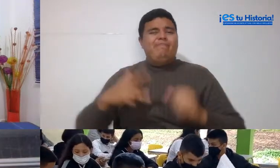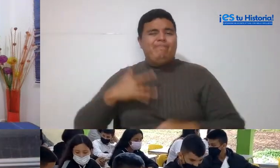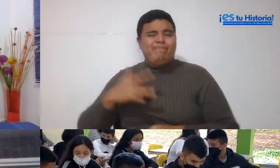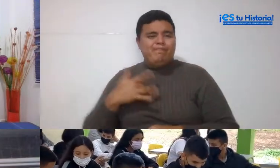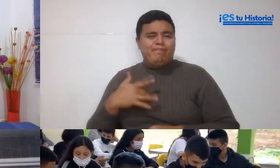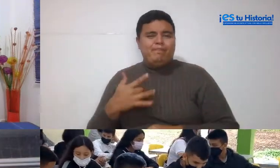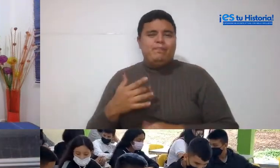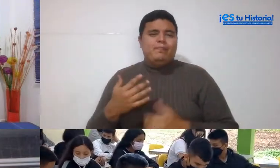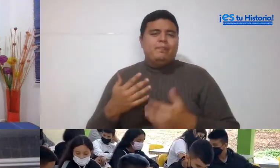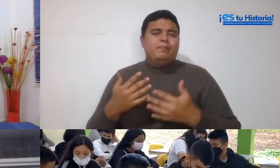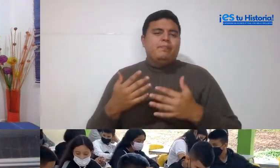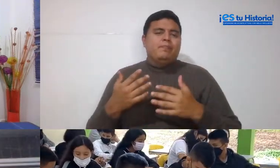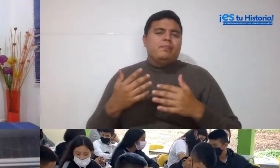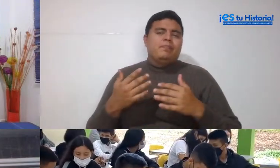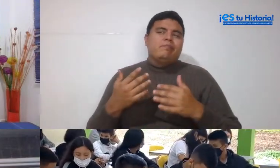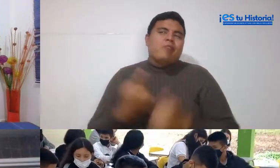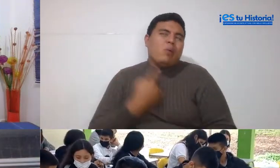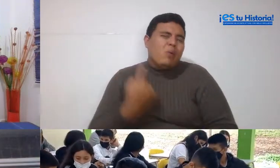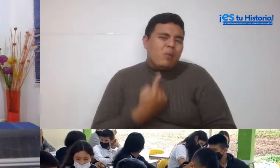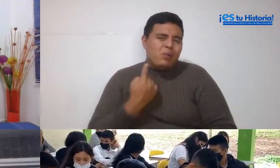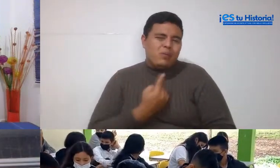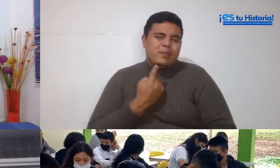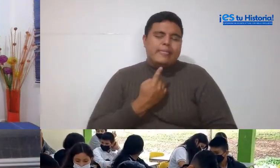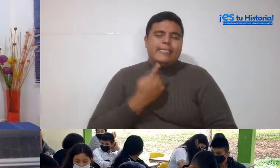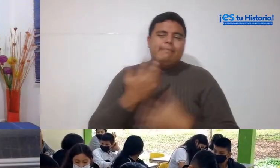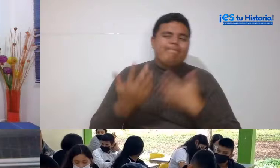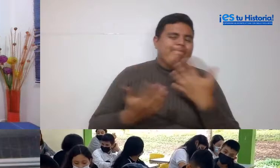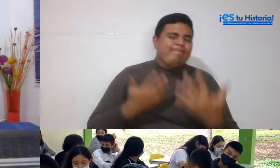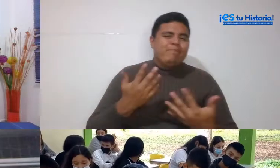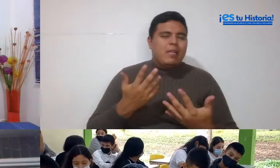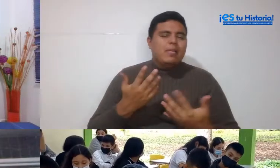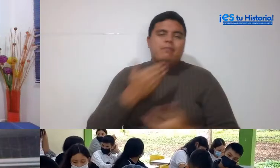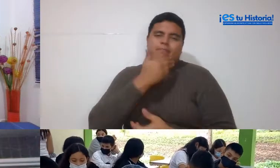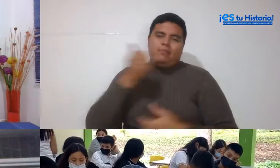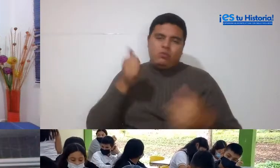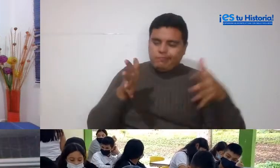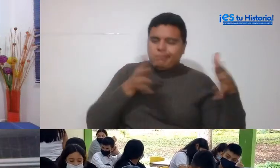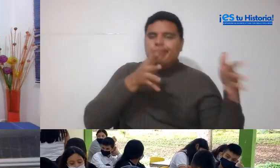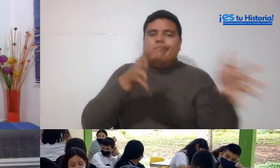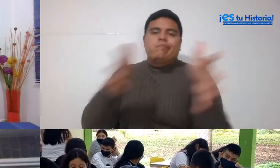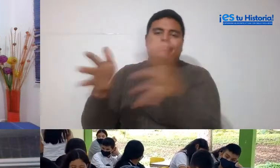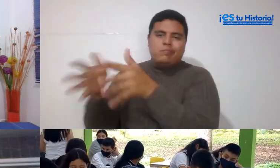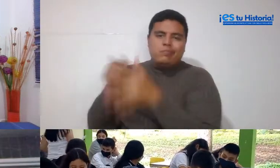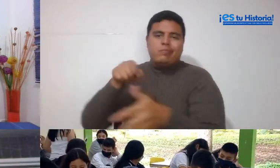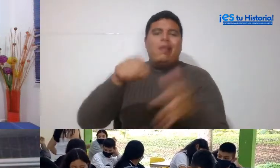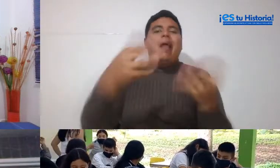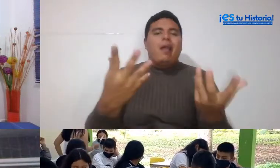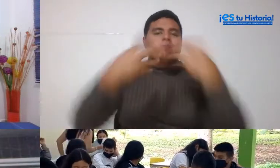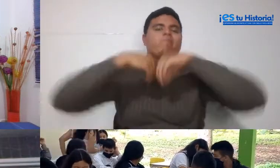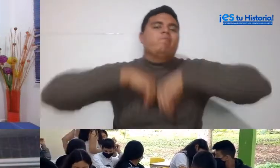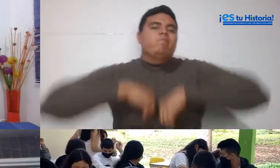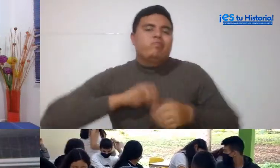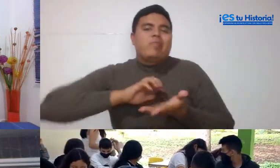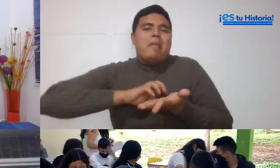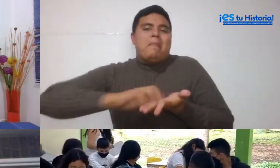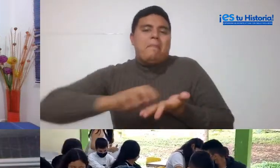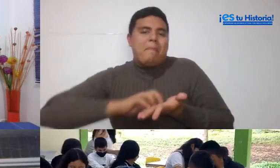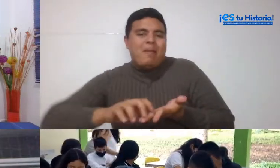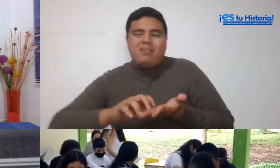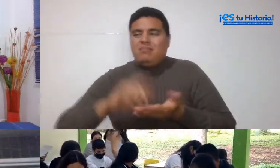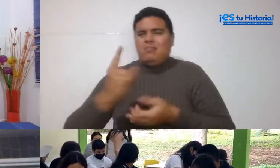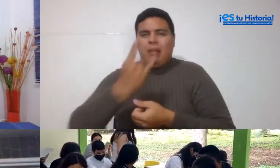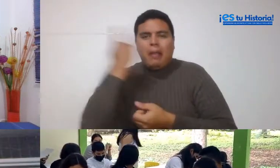o solo. Entonces yo les estoy enseñando para que ellos aprendan ese lenguaje braille para que les puedan ayudar, o lenguaje de